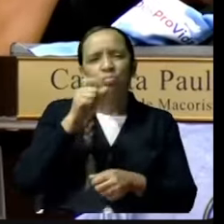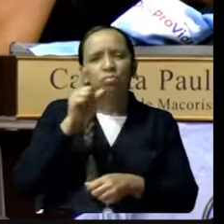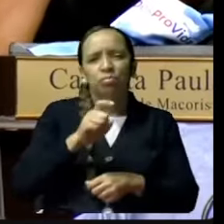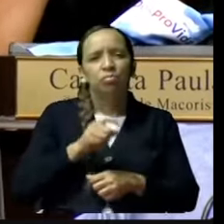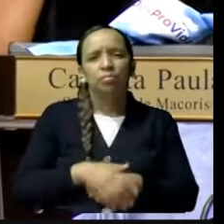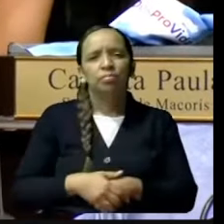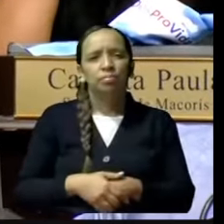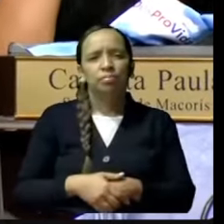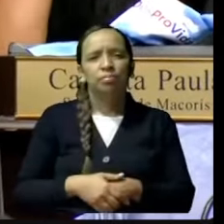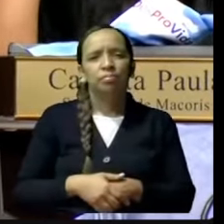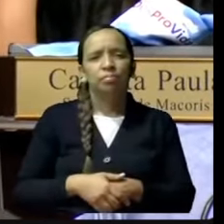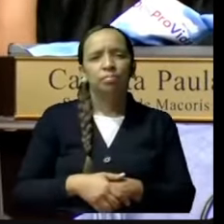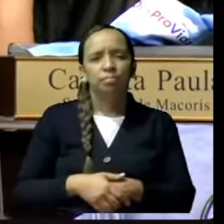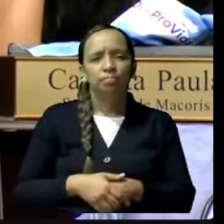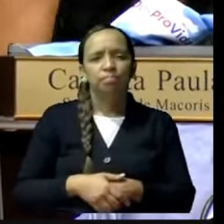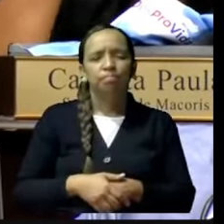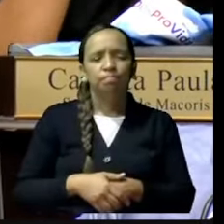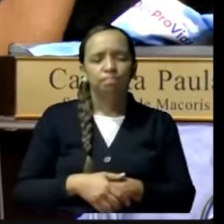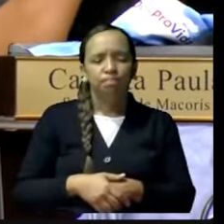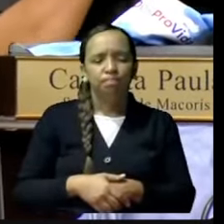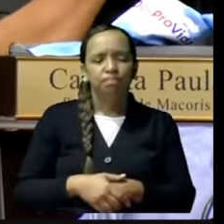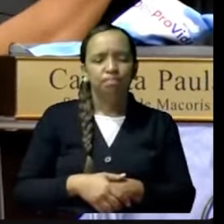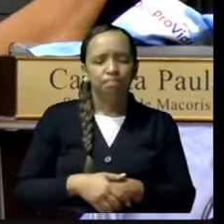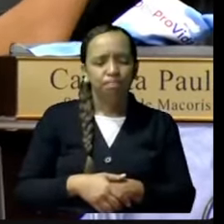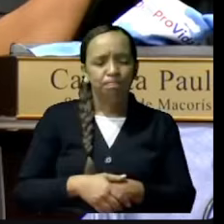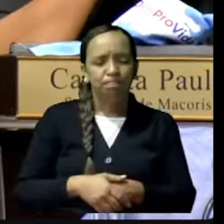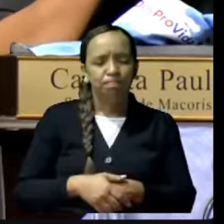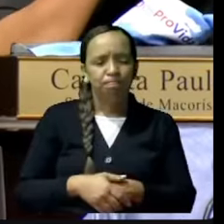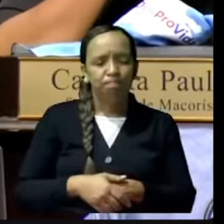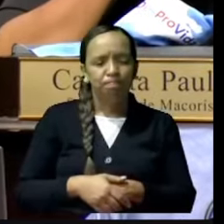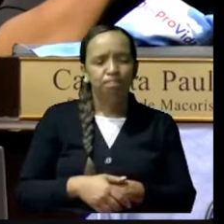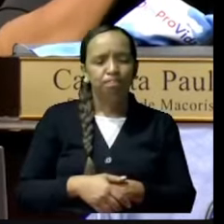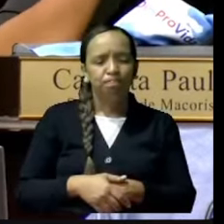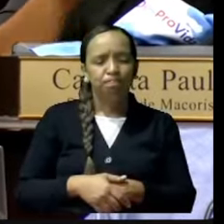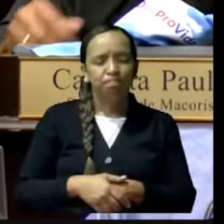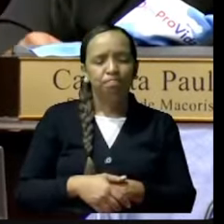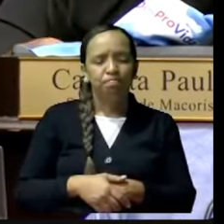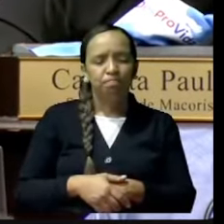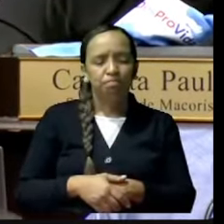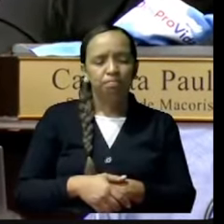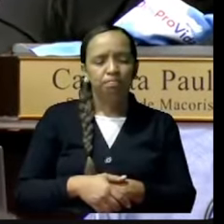que cada diputado debe de saber que están así.